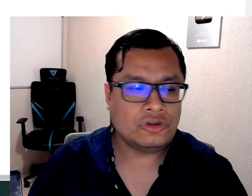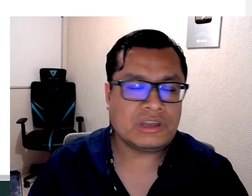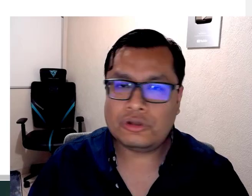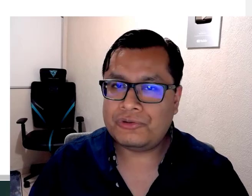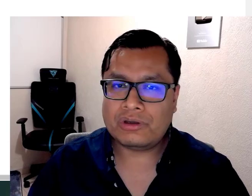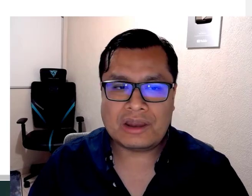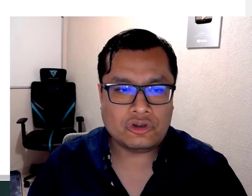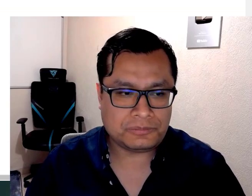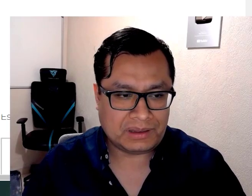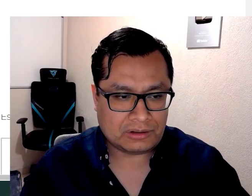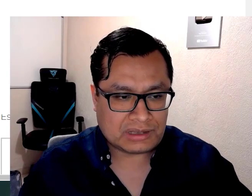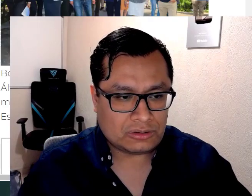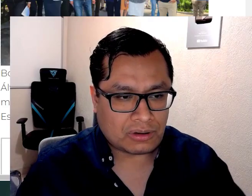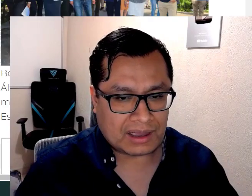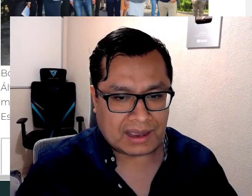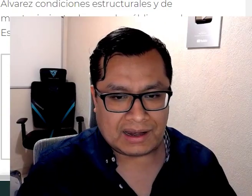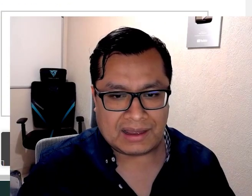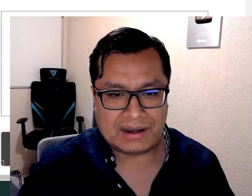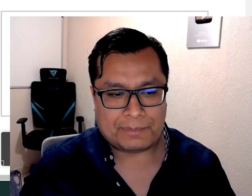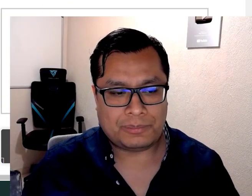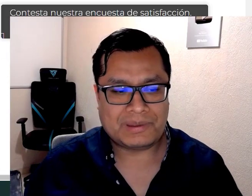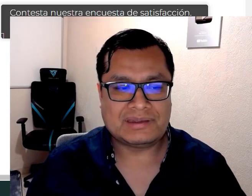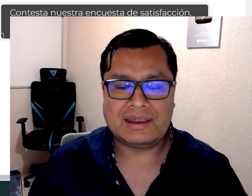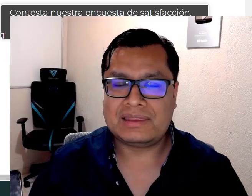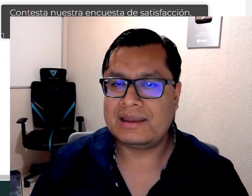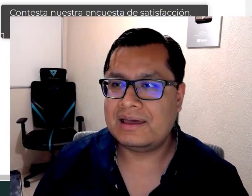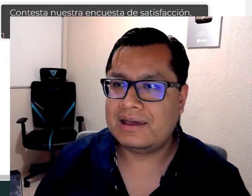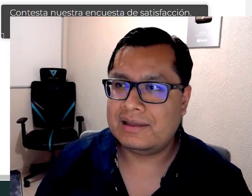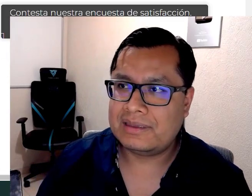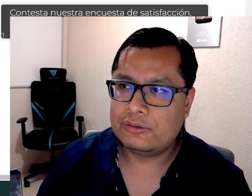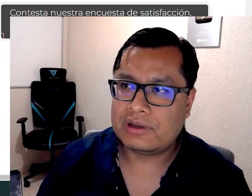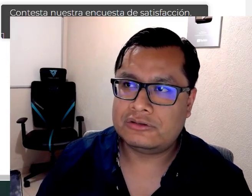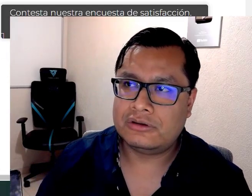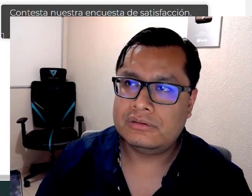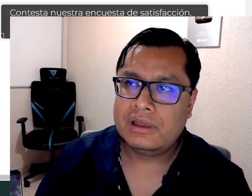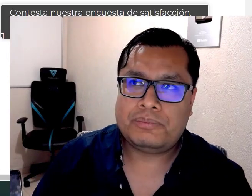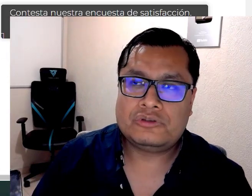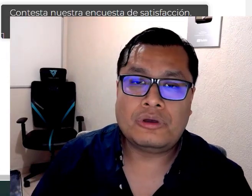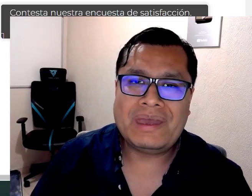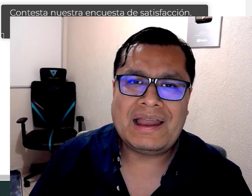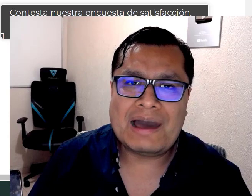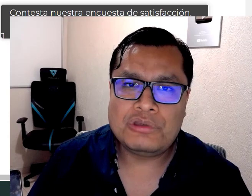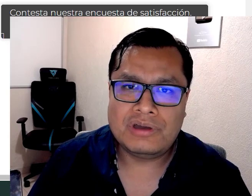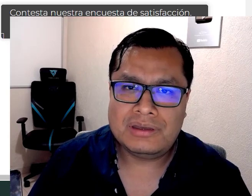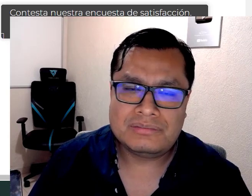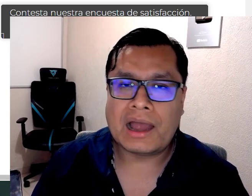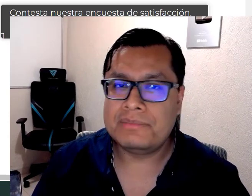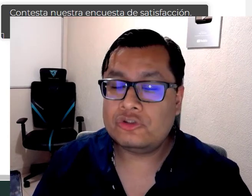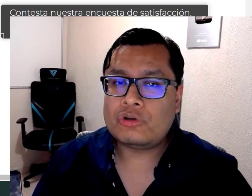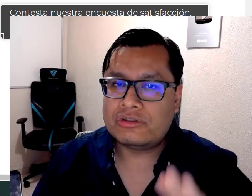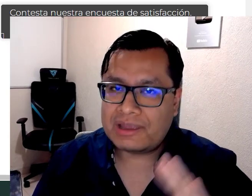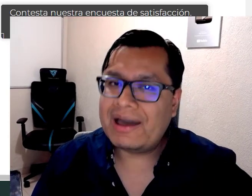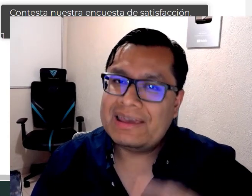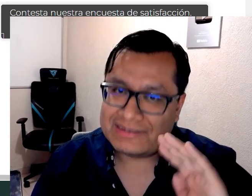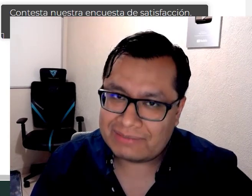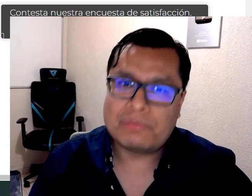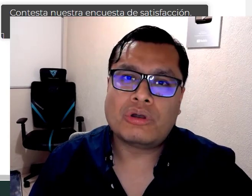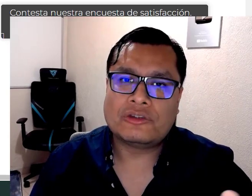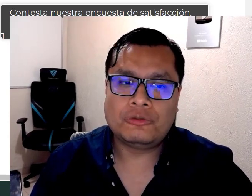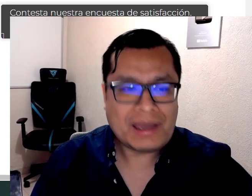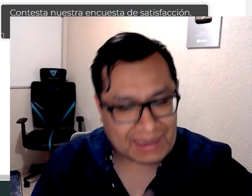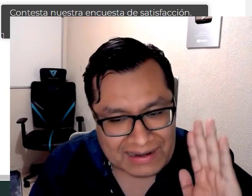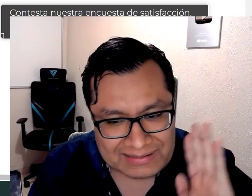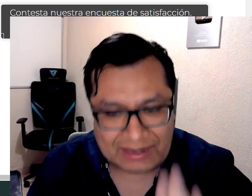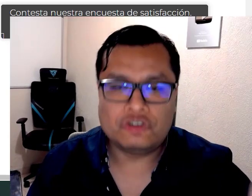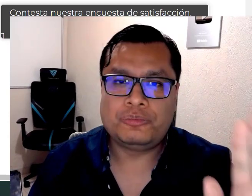yo siento frío que en los vídeos que nos regala la propia secretaria de educación pues no venga el audio al menos cuando estaba este